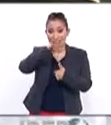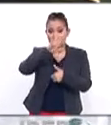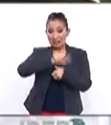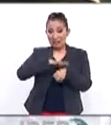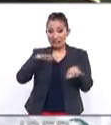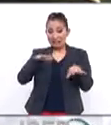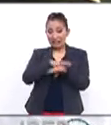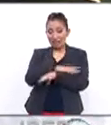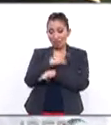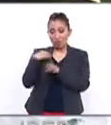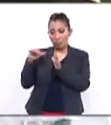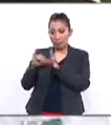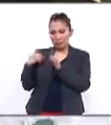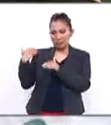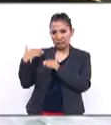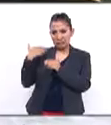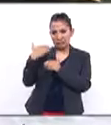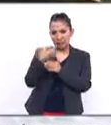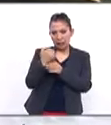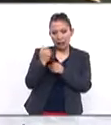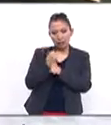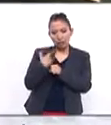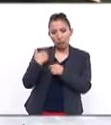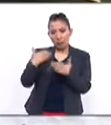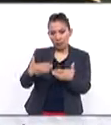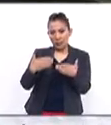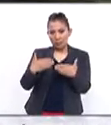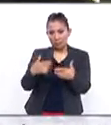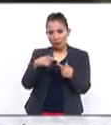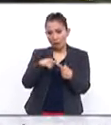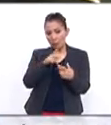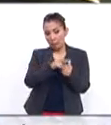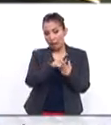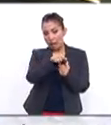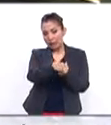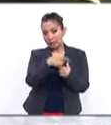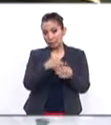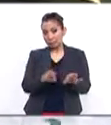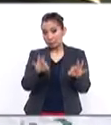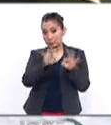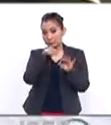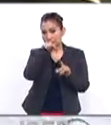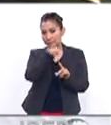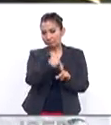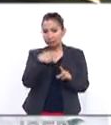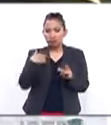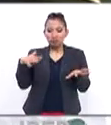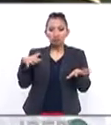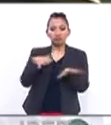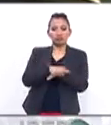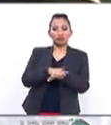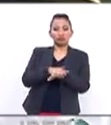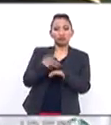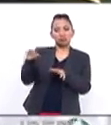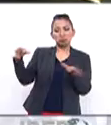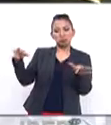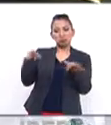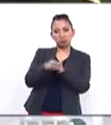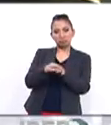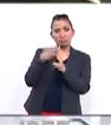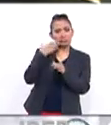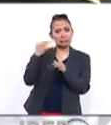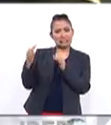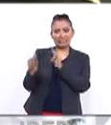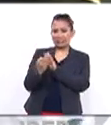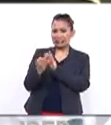el cambio de los últimos meses o años, con Panamá como un país insignia que da el cambio y se asocia de manera